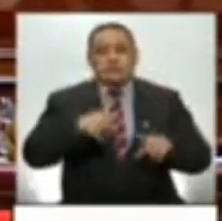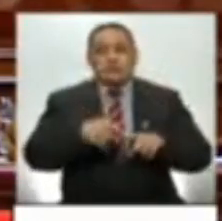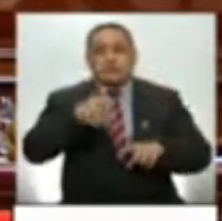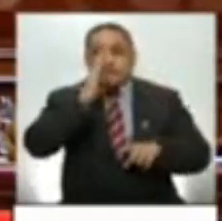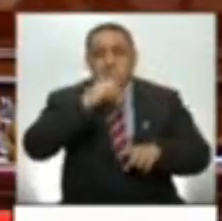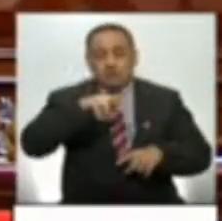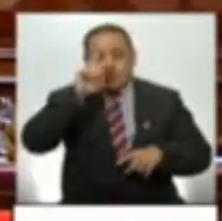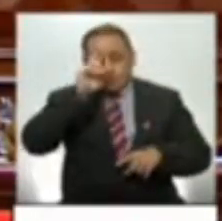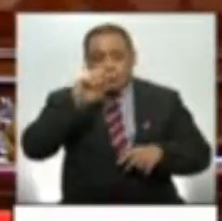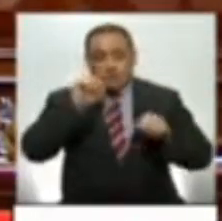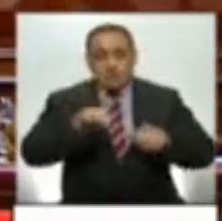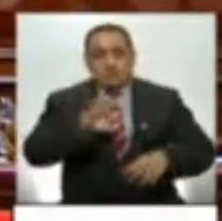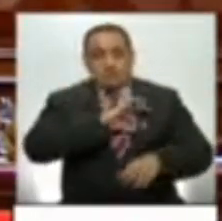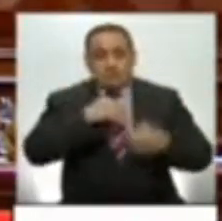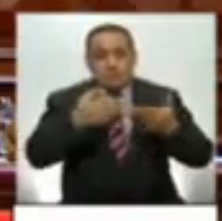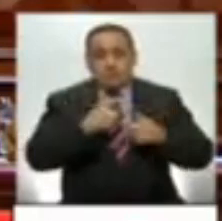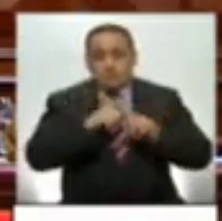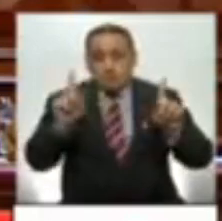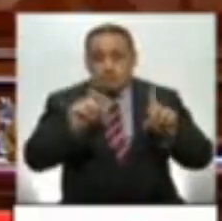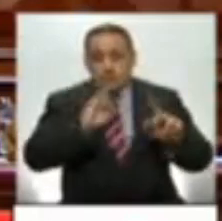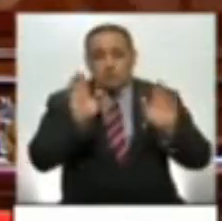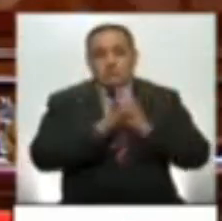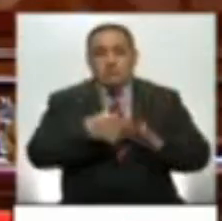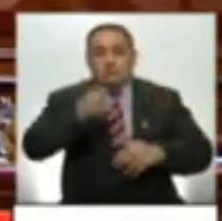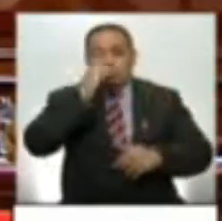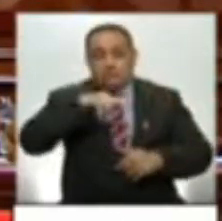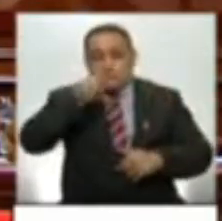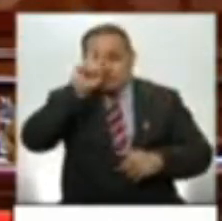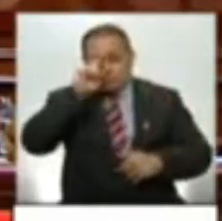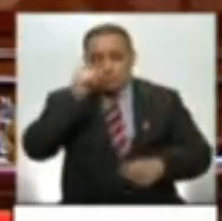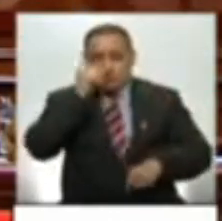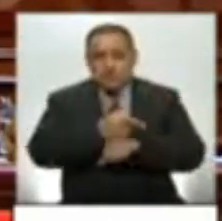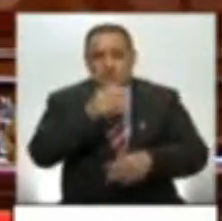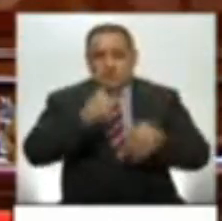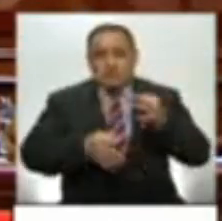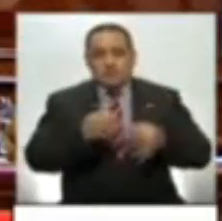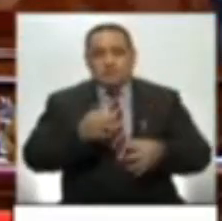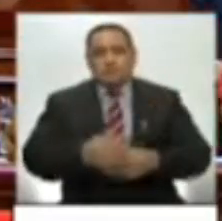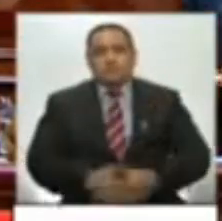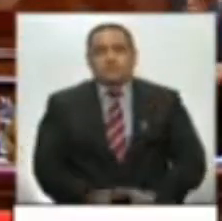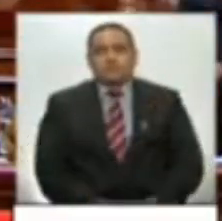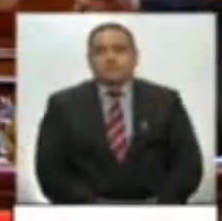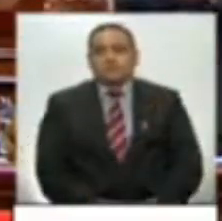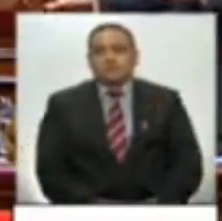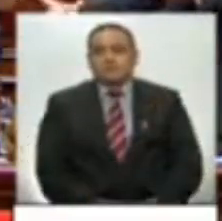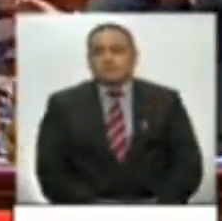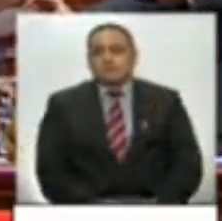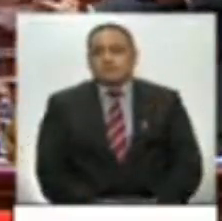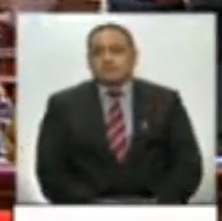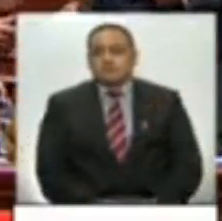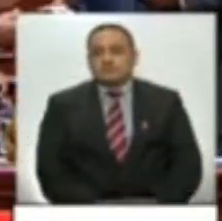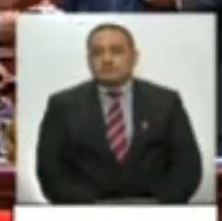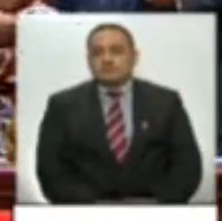y la patria lo premien, si no, que él y la nación se lo demanden.